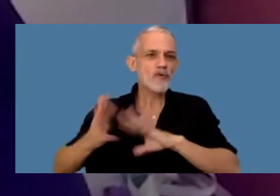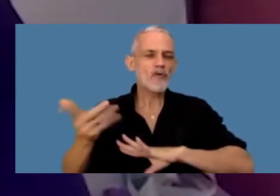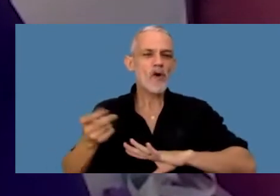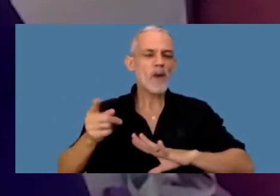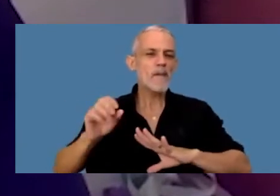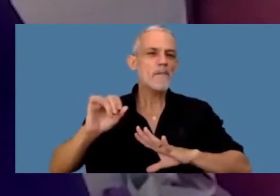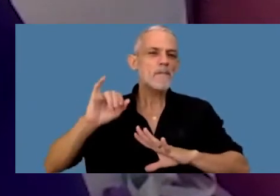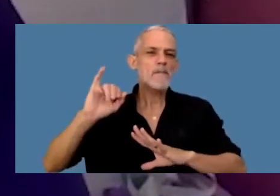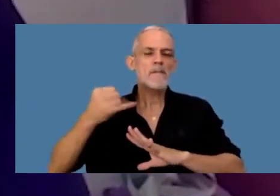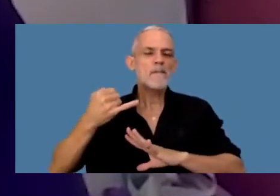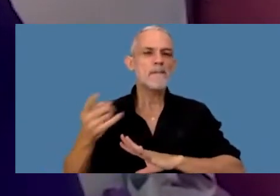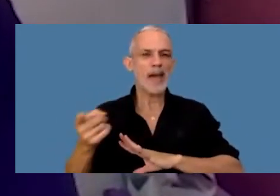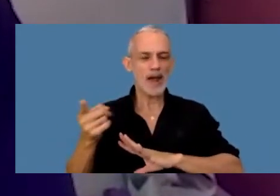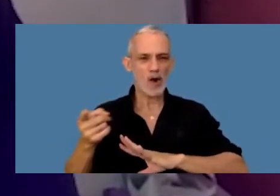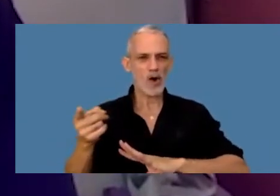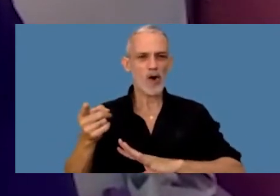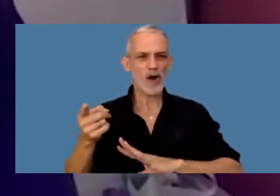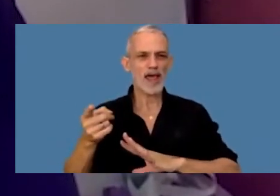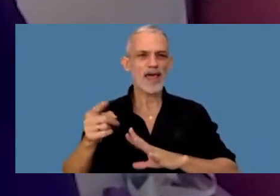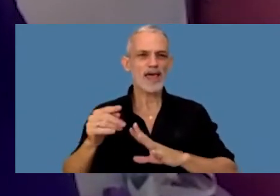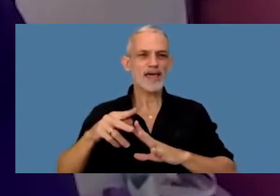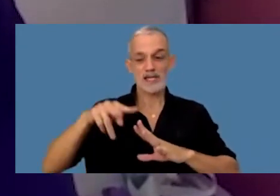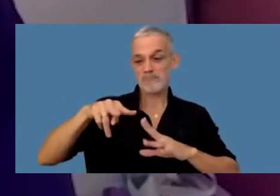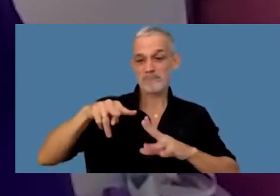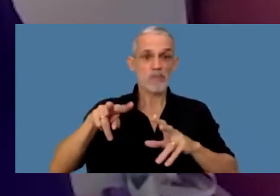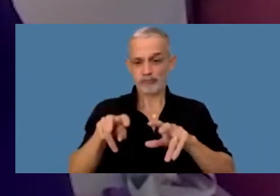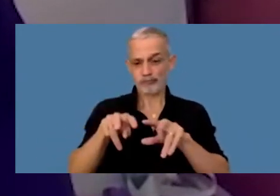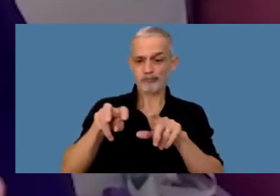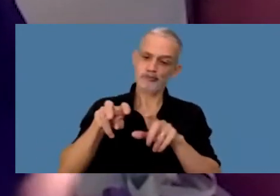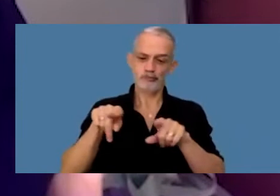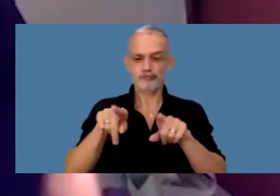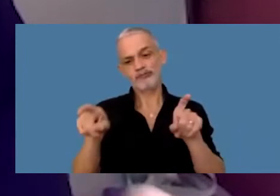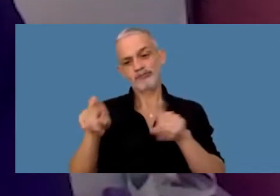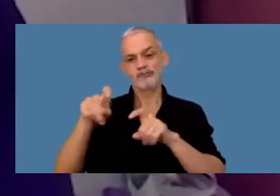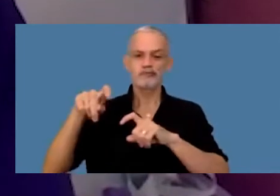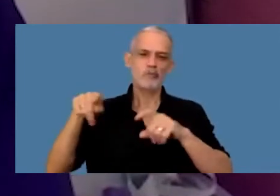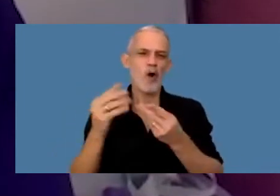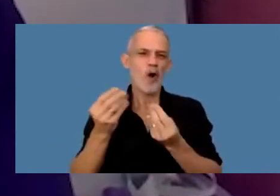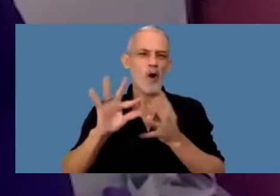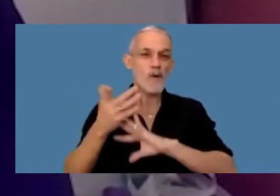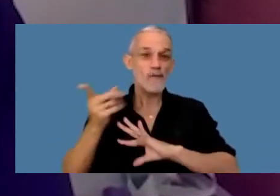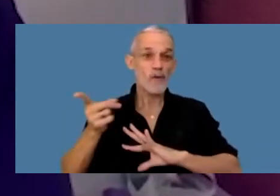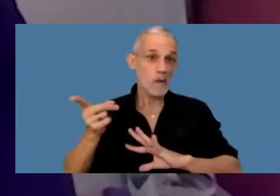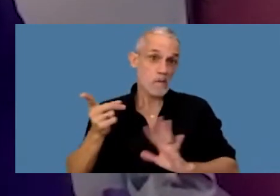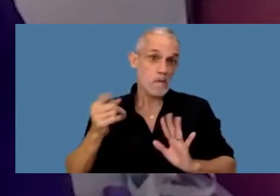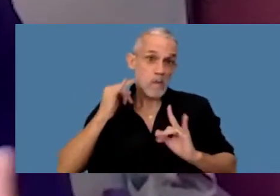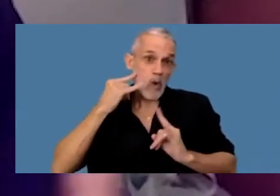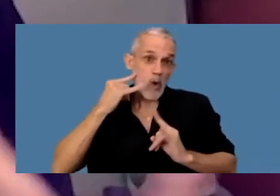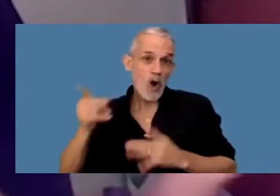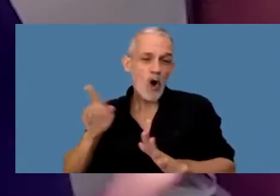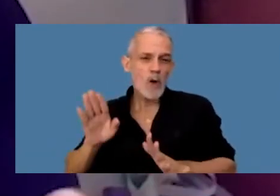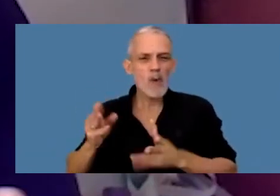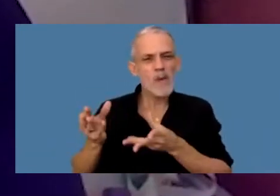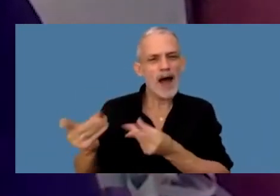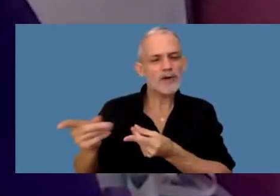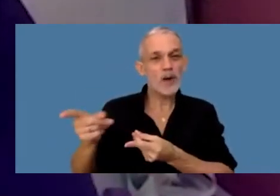la gestación, para que durante el trabajo de parto pueda